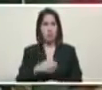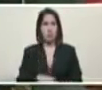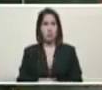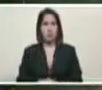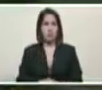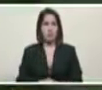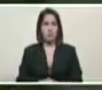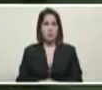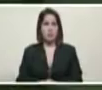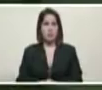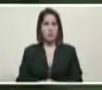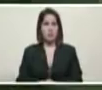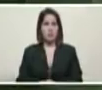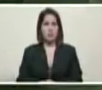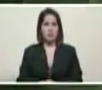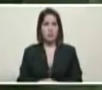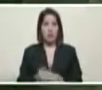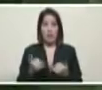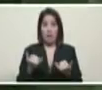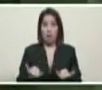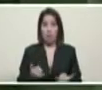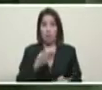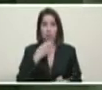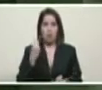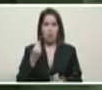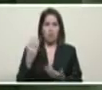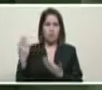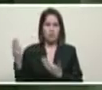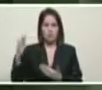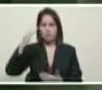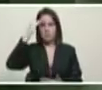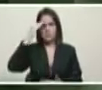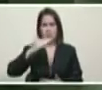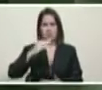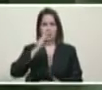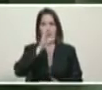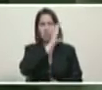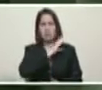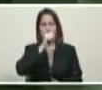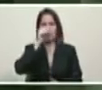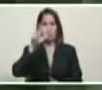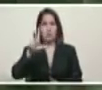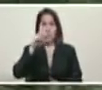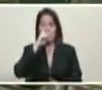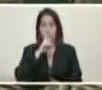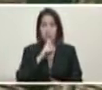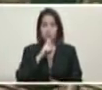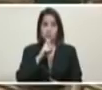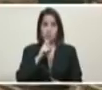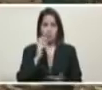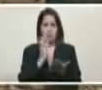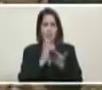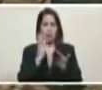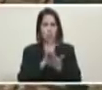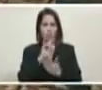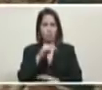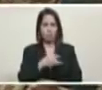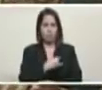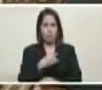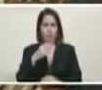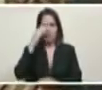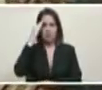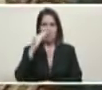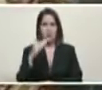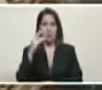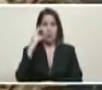Es el turno entonces a Víctor David Hernández Morán, cadete de tercer año de la Academia Militar de la Guardia Nacional